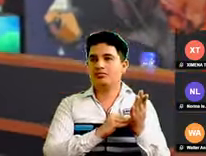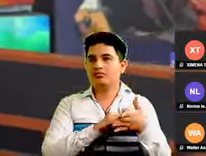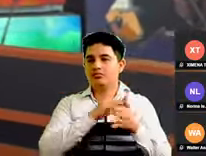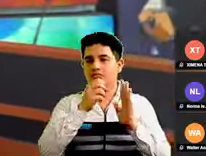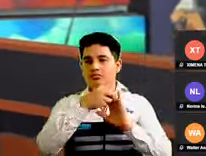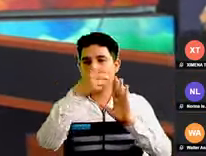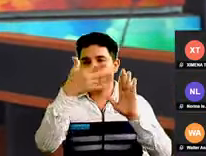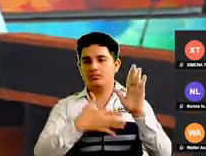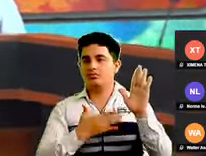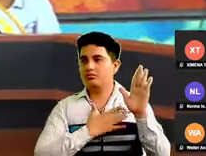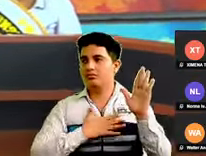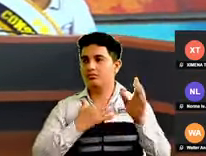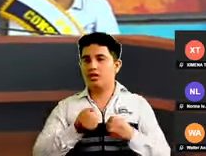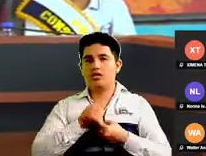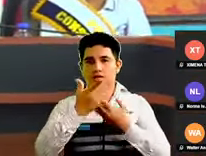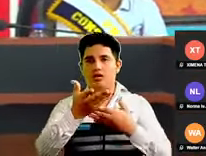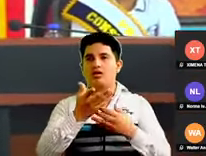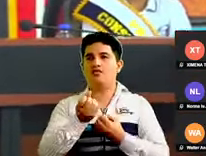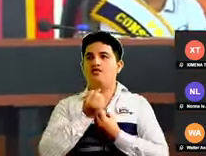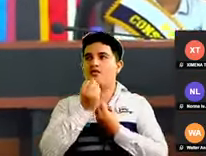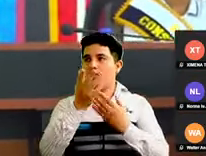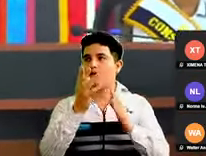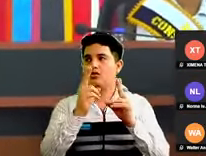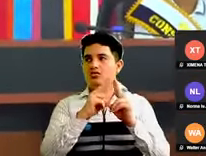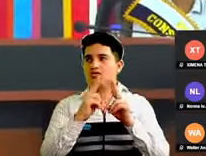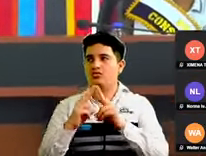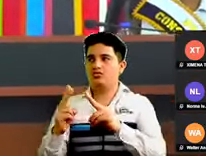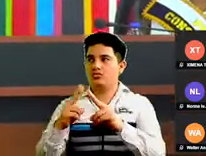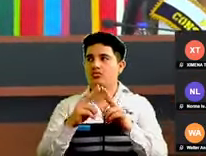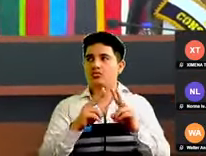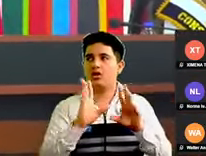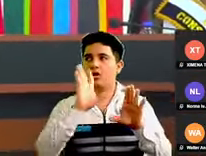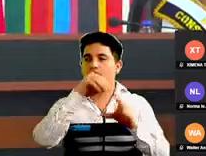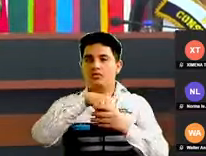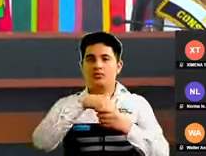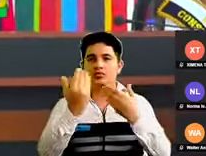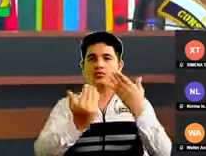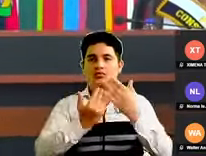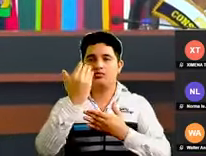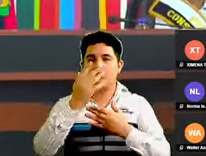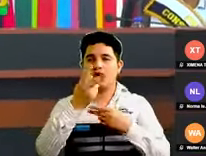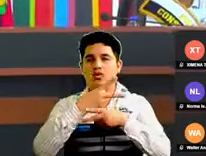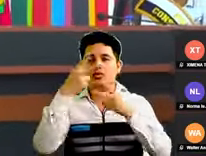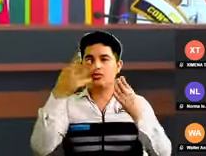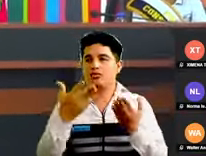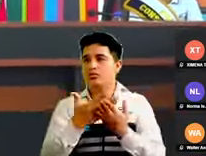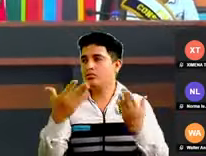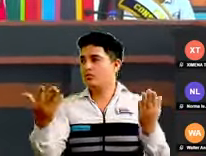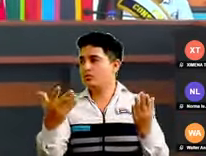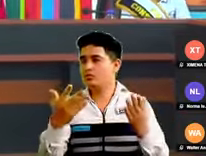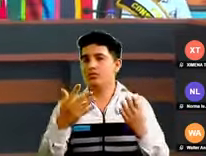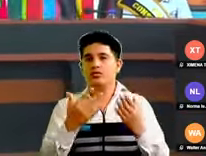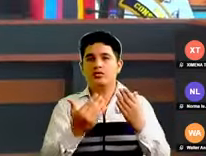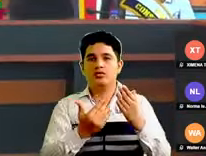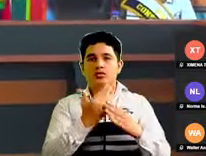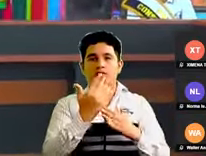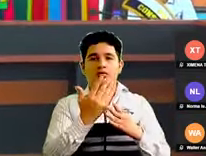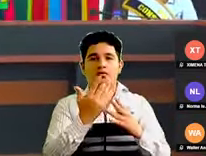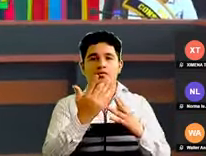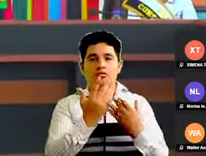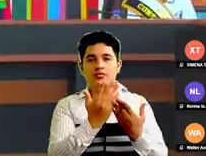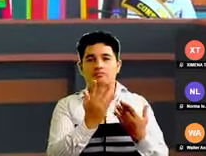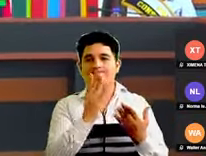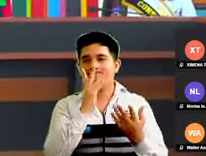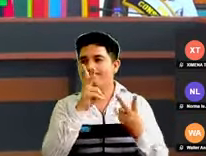de este punto, se da por conocido a quienes formamos parte de este Consejo Municipal 2019-2023.